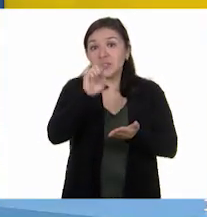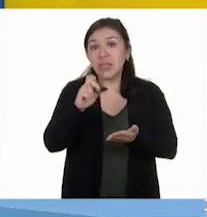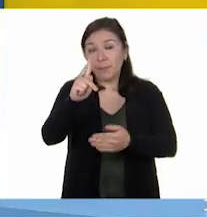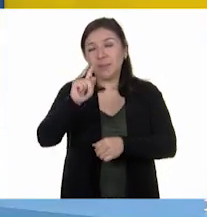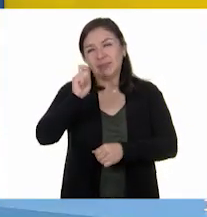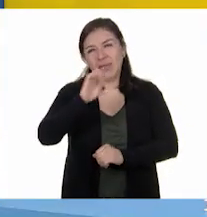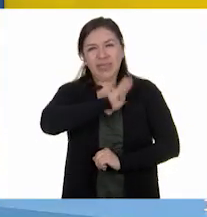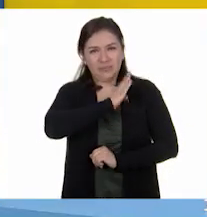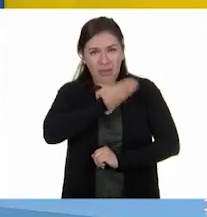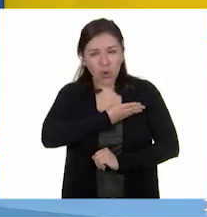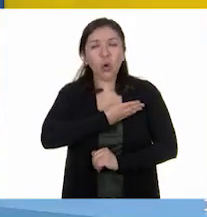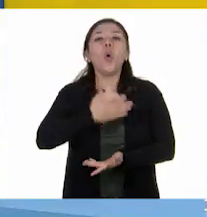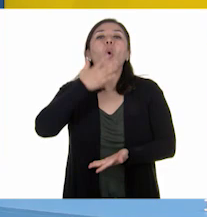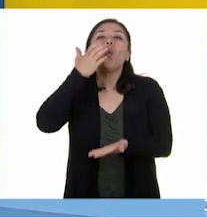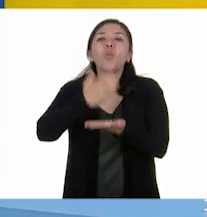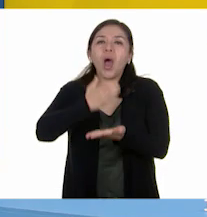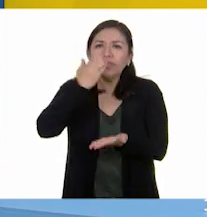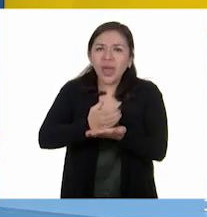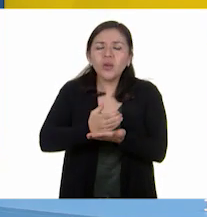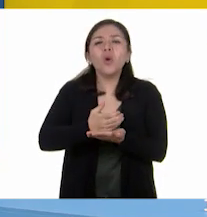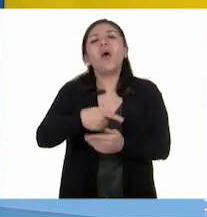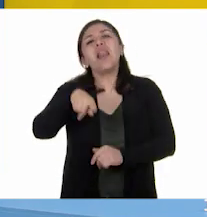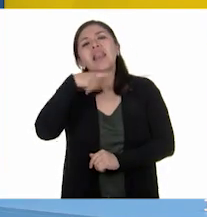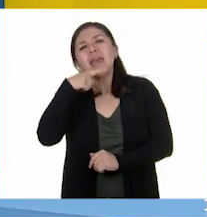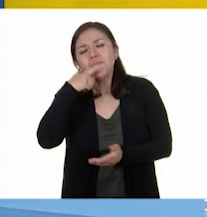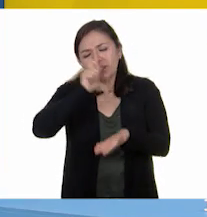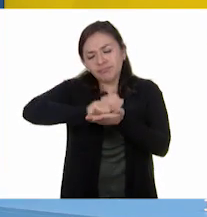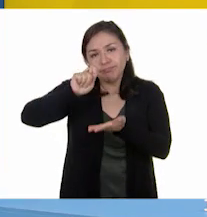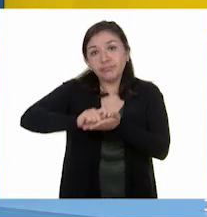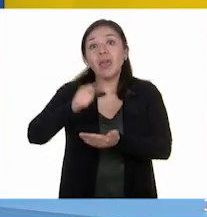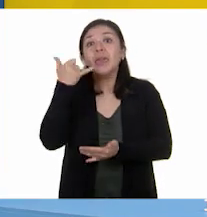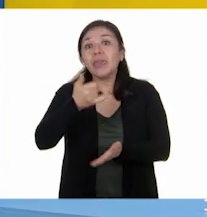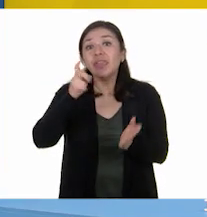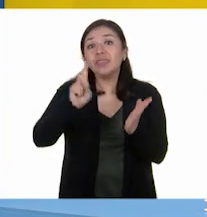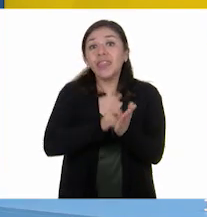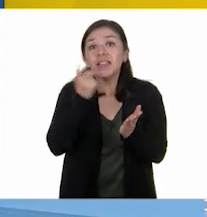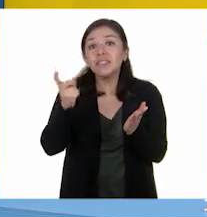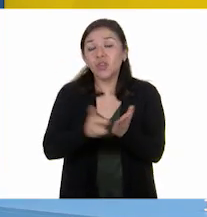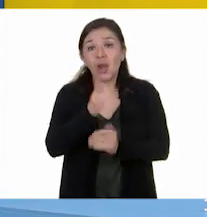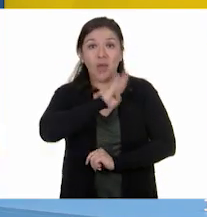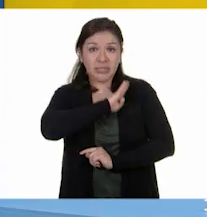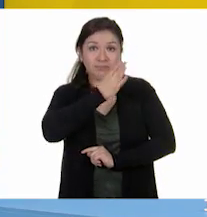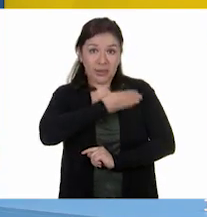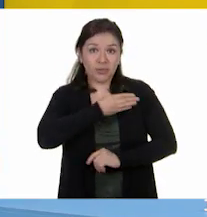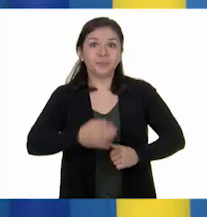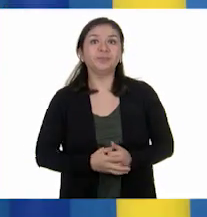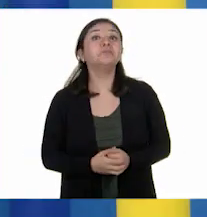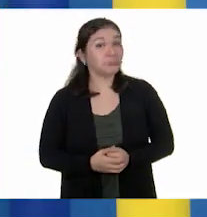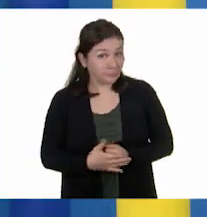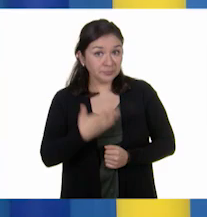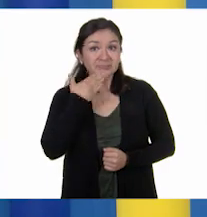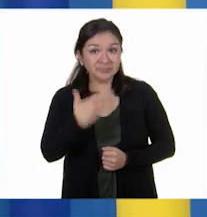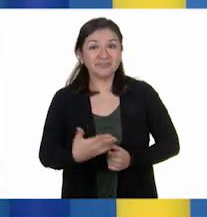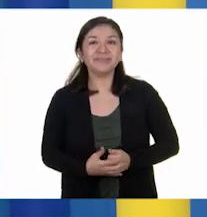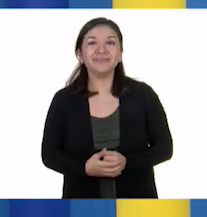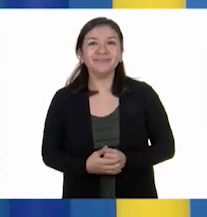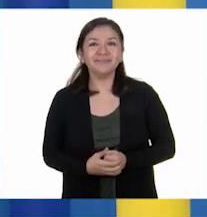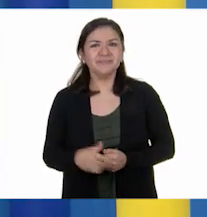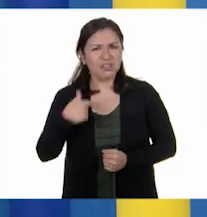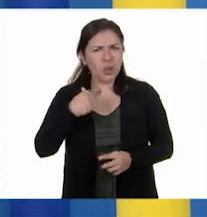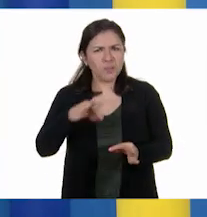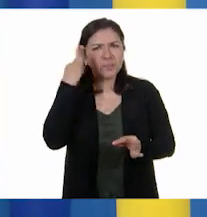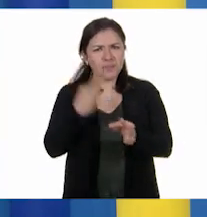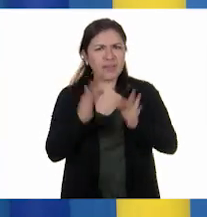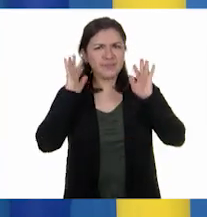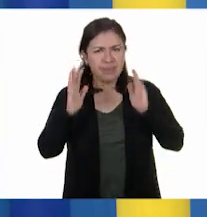español, cuaderno, algo con que tomar nota y un diccionario de la lengua española. Ah, perfecto. Pues ya estoy lista